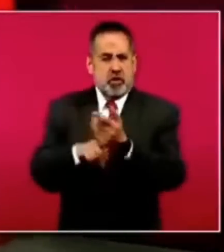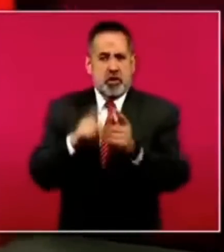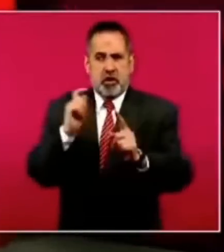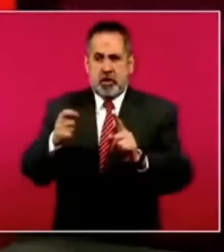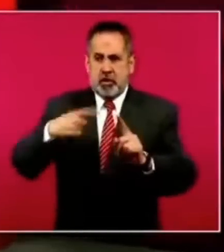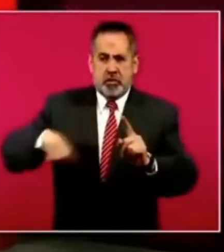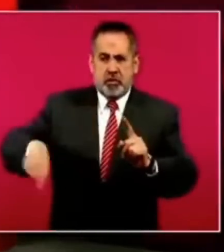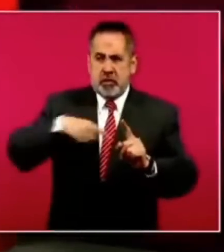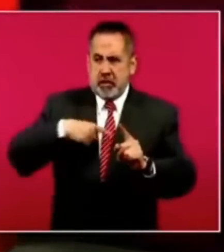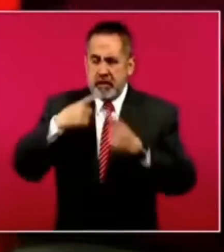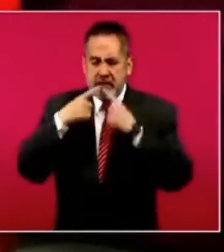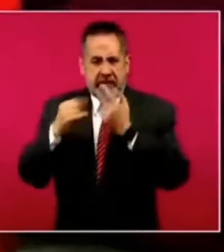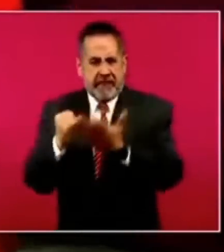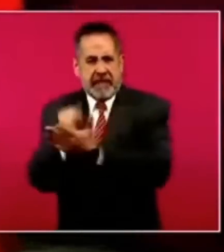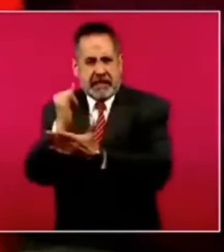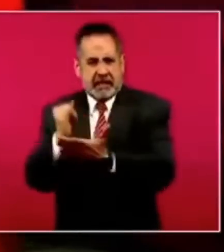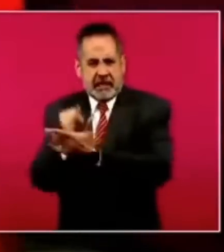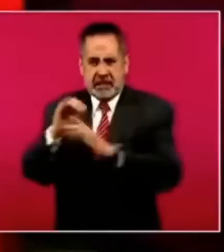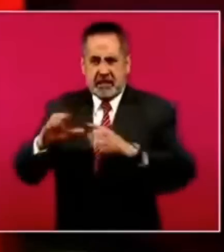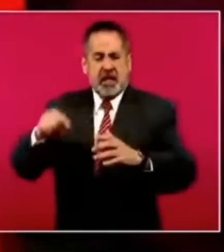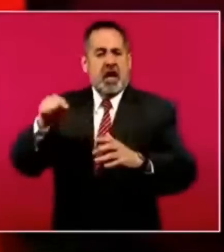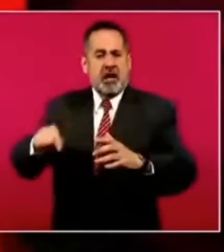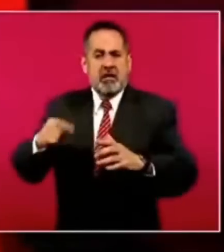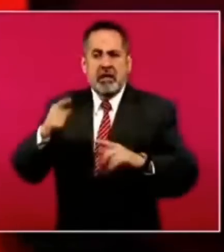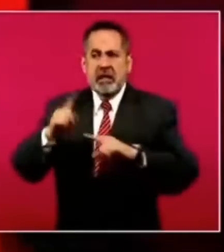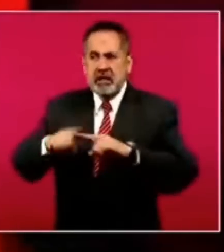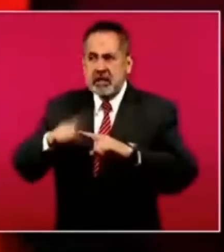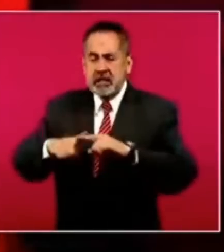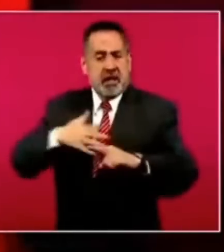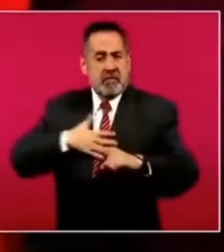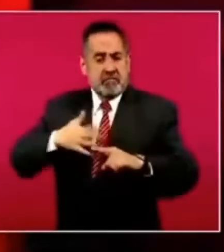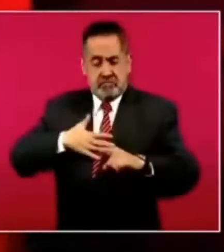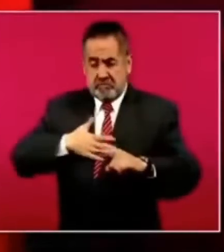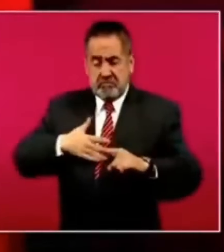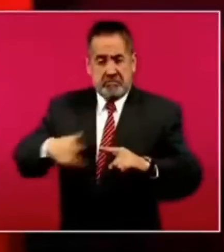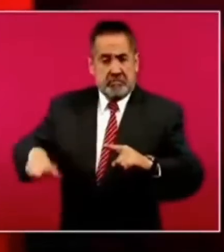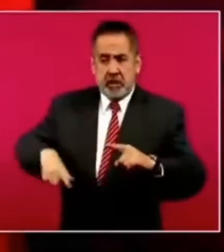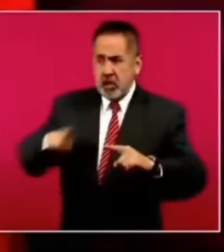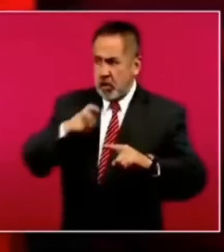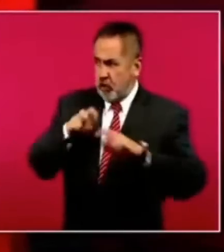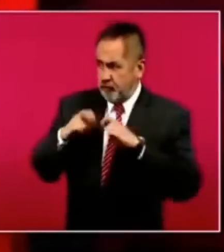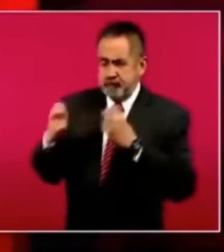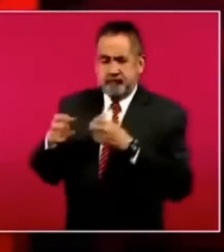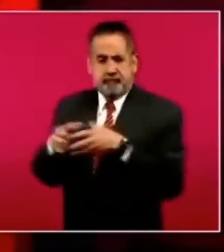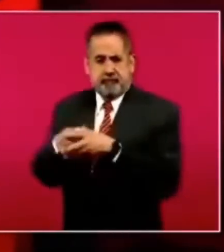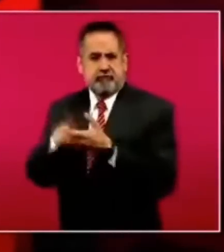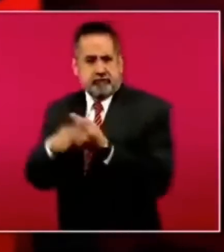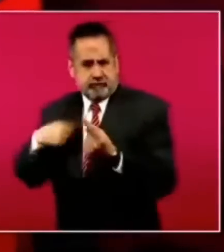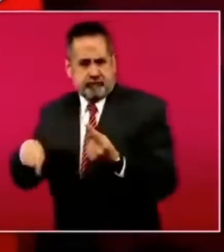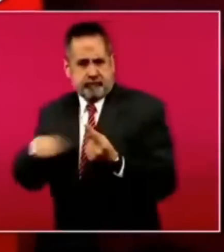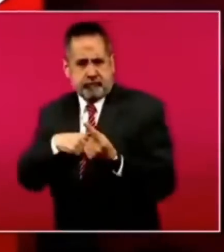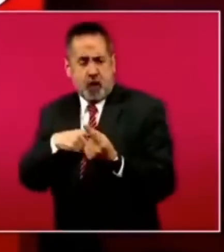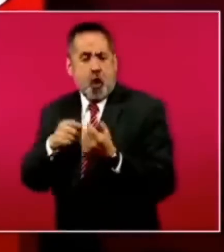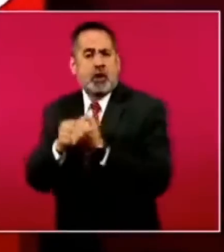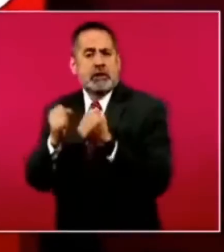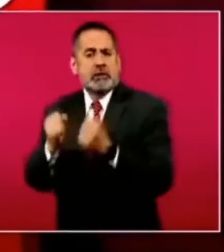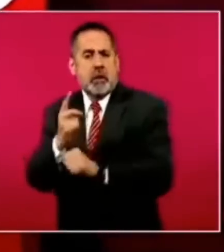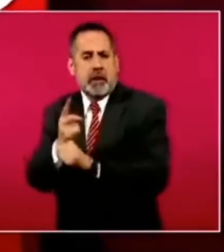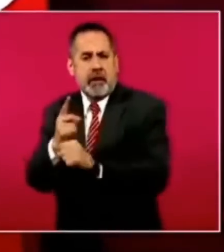estas decisiones pues las tomamos en el gabinete de seguridad.